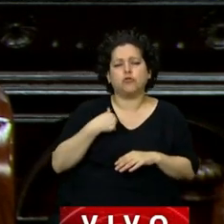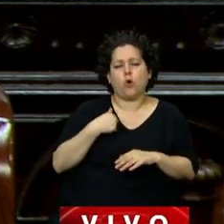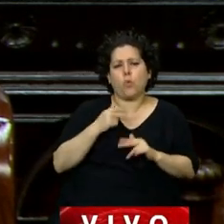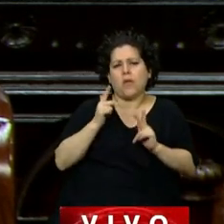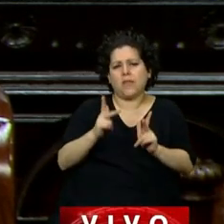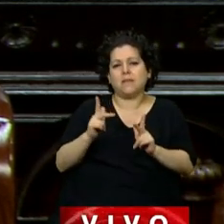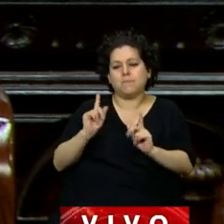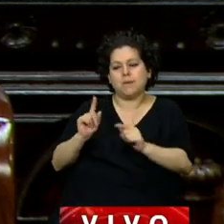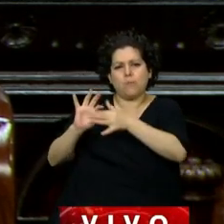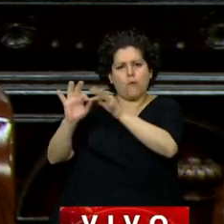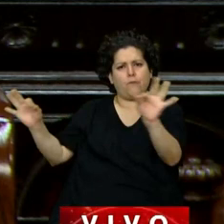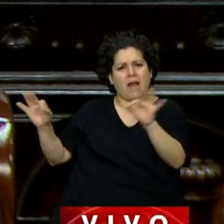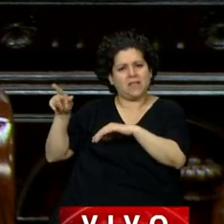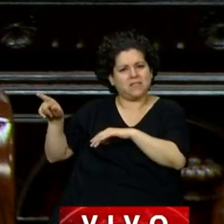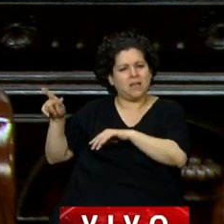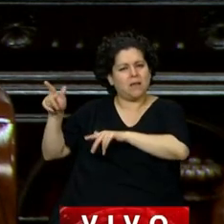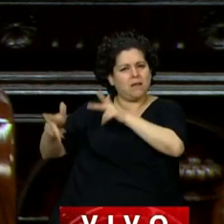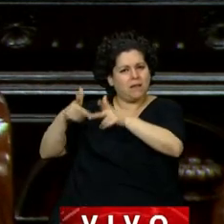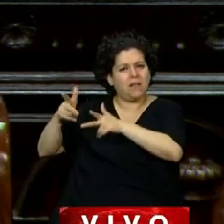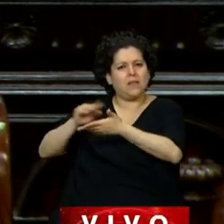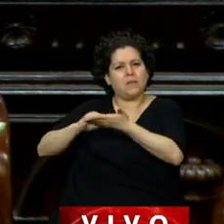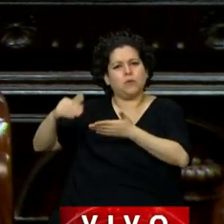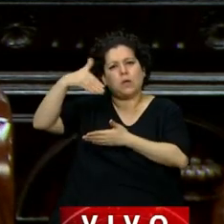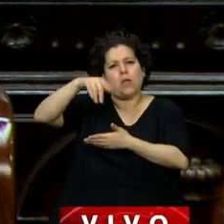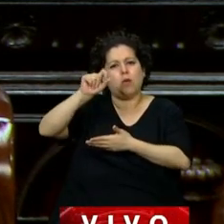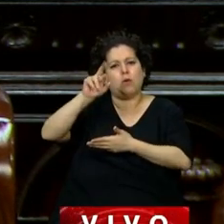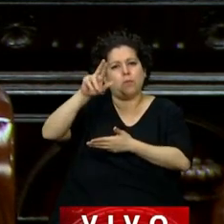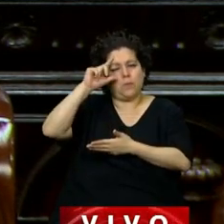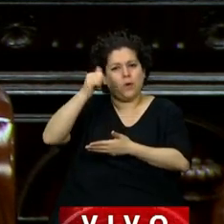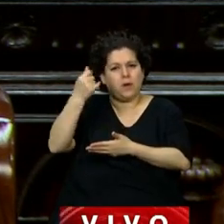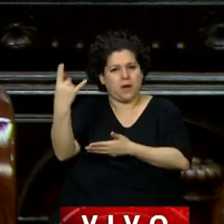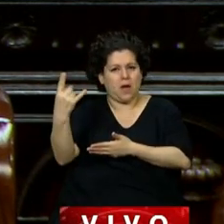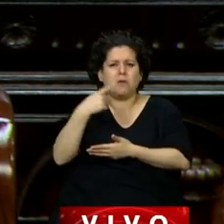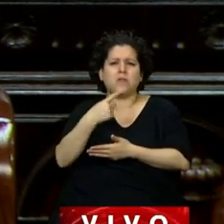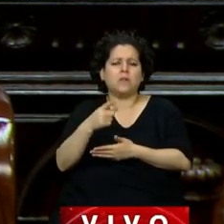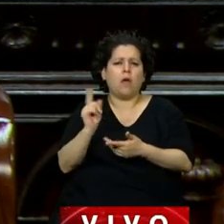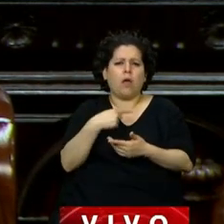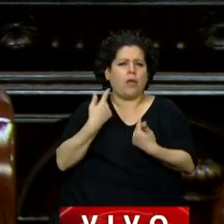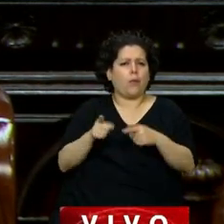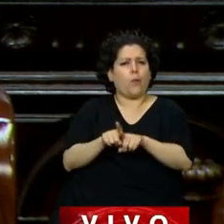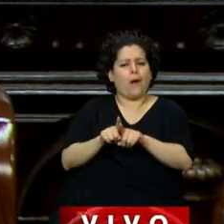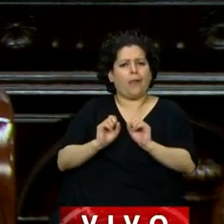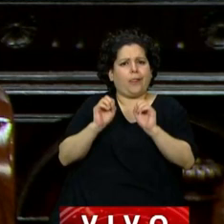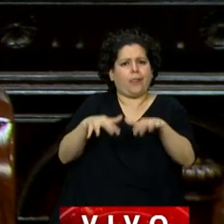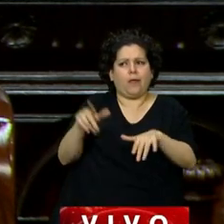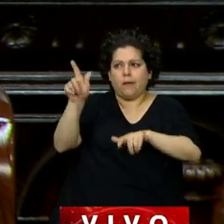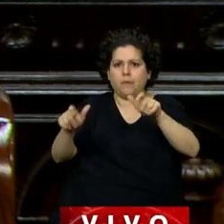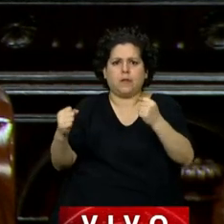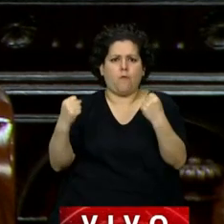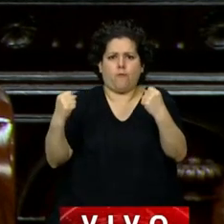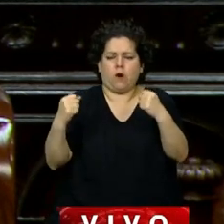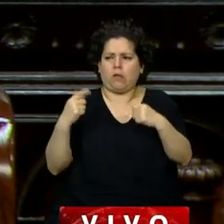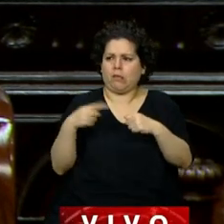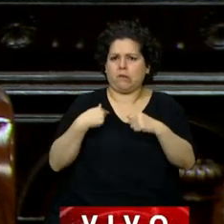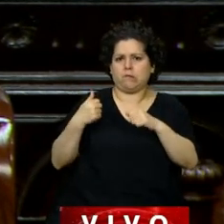propias una frase y unas palabras que dijo el diputado Moró. No seamos débiles con los más fuertes. Con